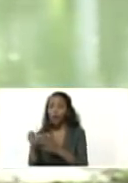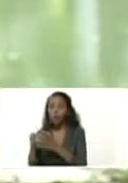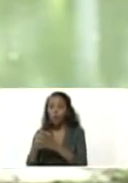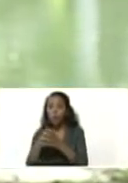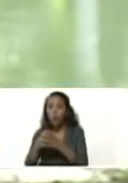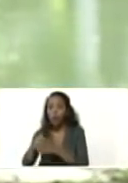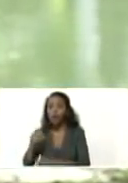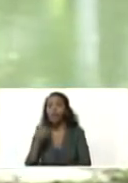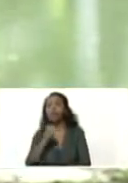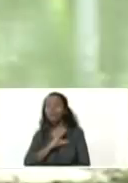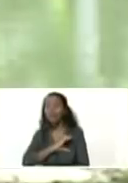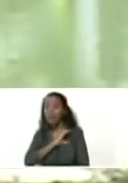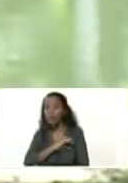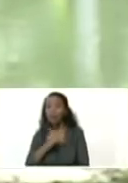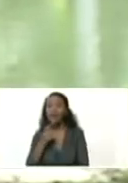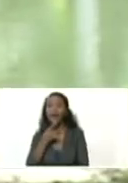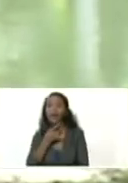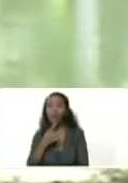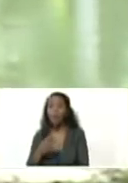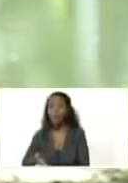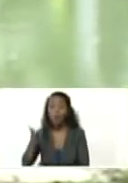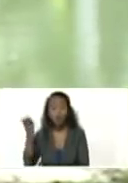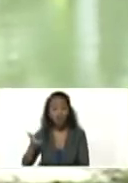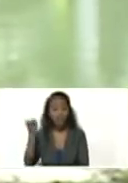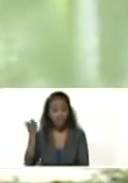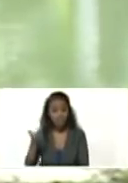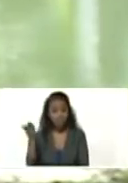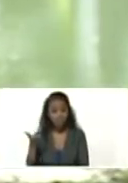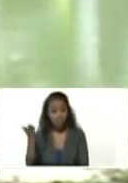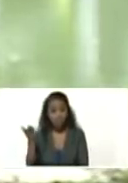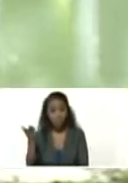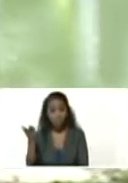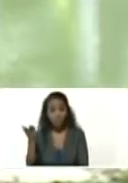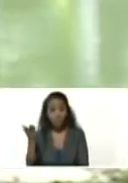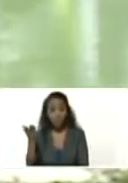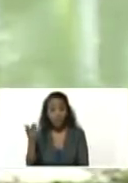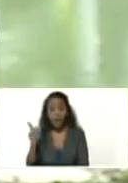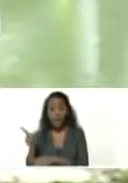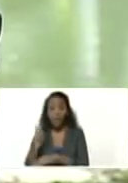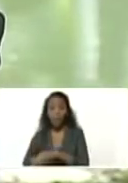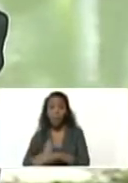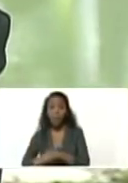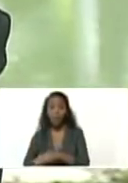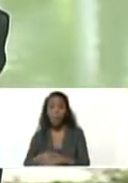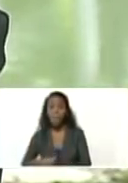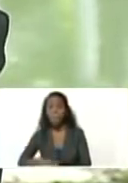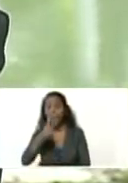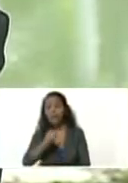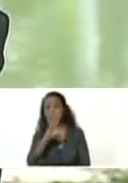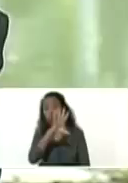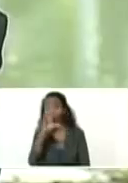país. Correcto. También es importante, presidente, resaltar que en este momento tenemos ya más de 50.000 licenciados en